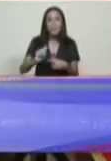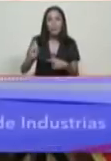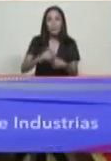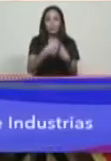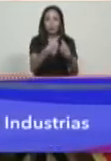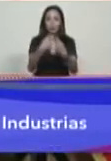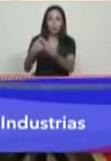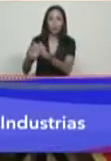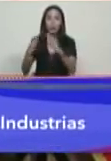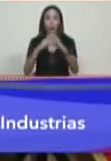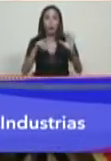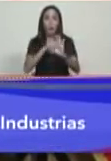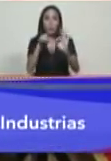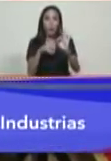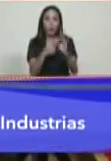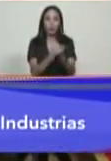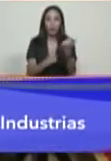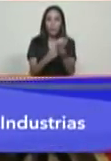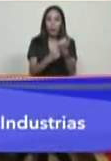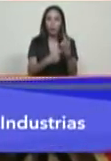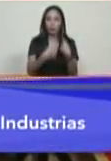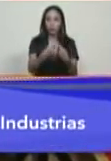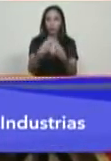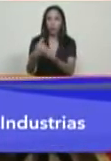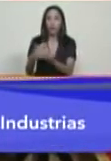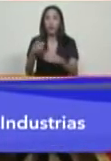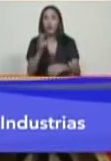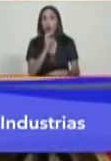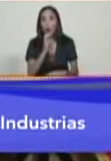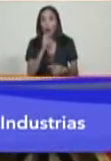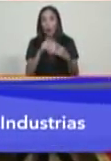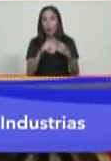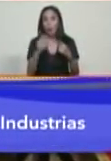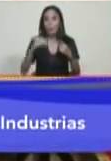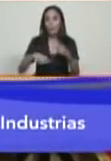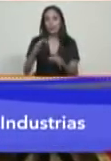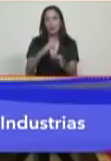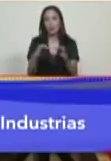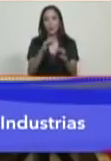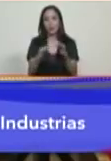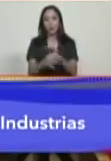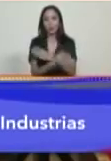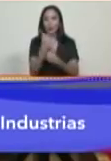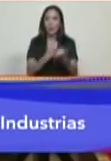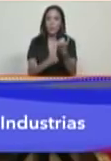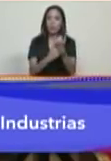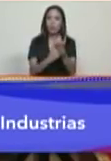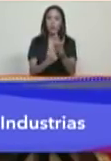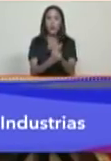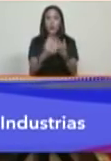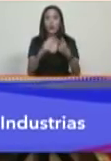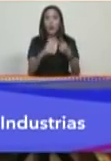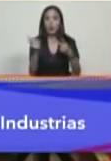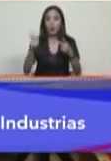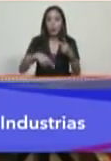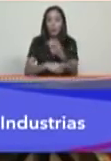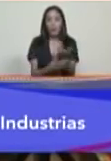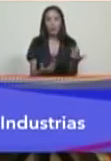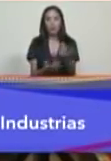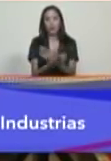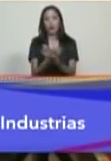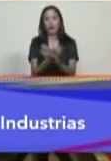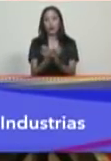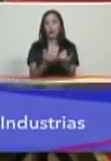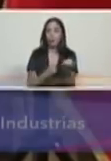nacional respaldada en el oro y en el Petro. Y a su vez el Petro está respaldado en la